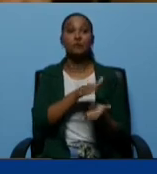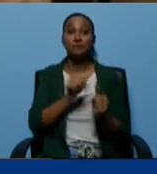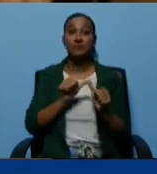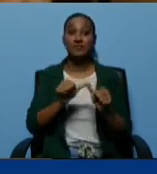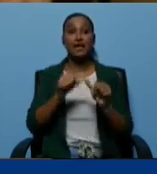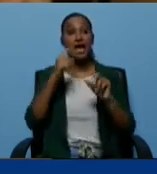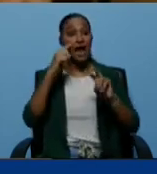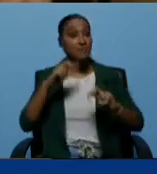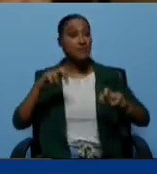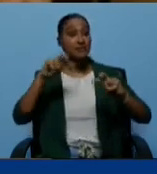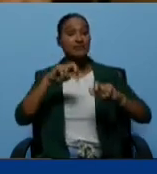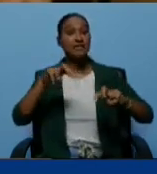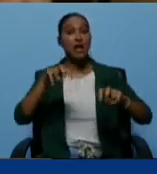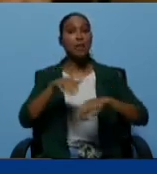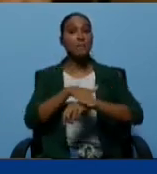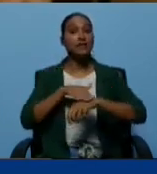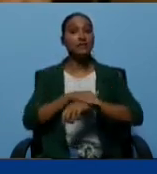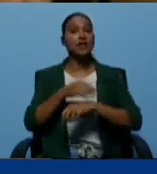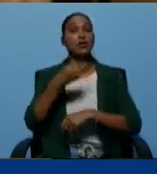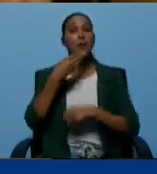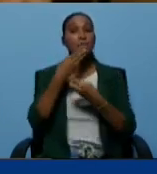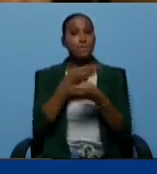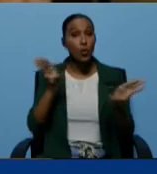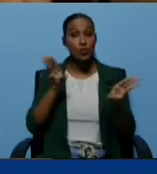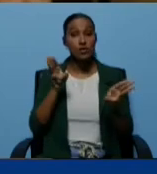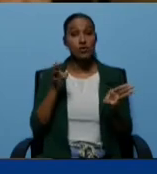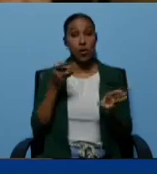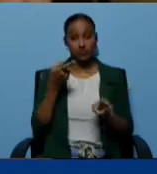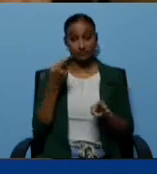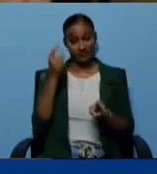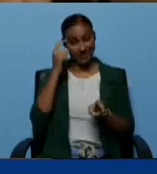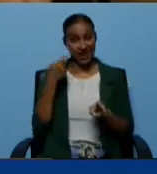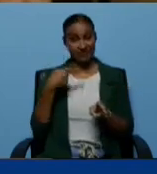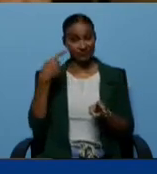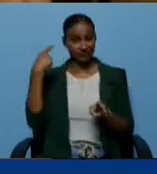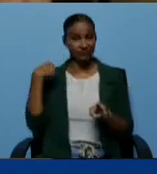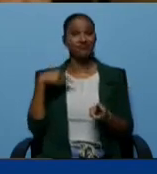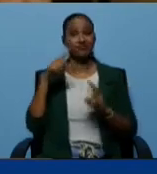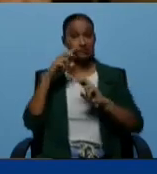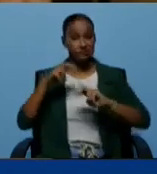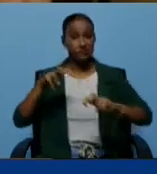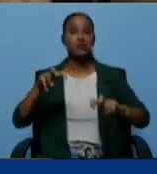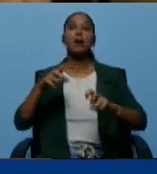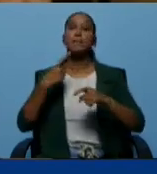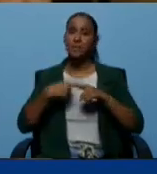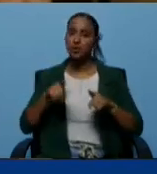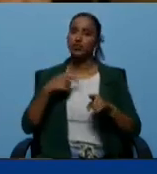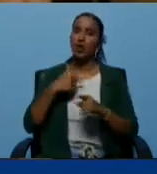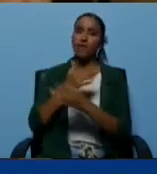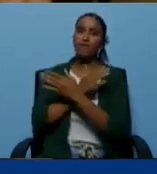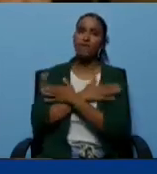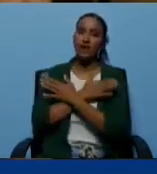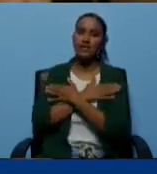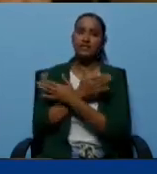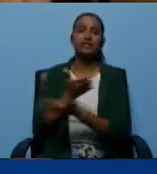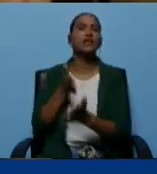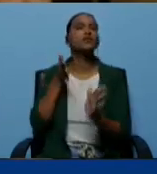el Ministerio Público. Sin embargo, debo felicitar que gracias a la acción